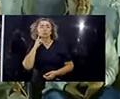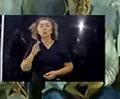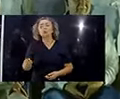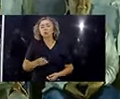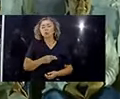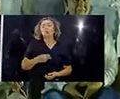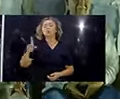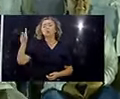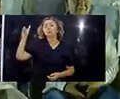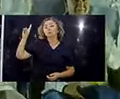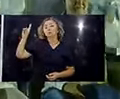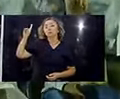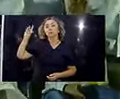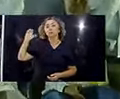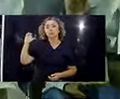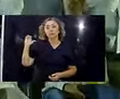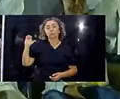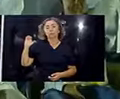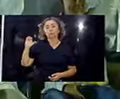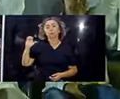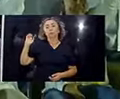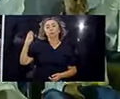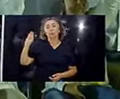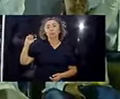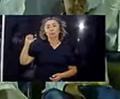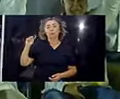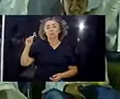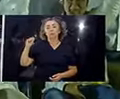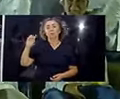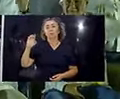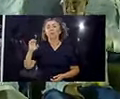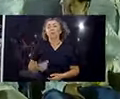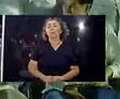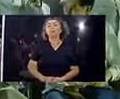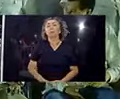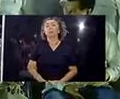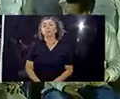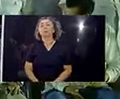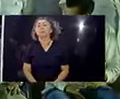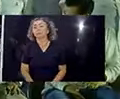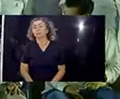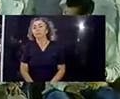A ver quién lo oyó fíjate nás tiene rting